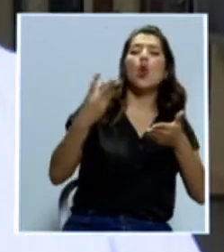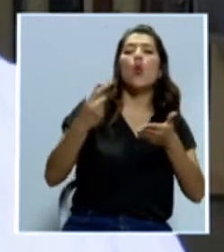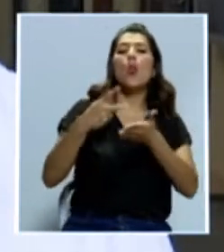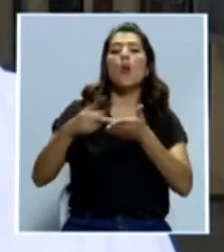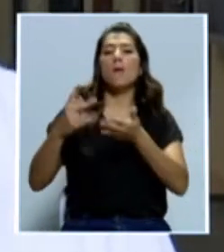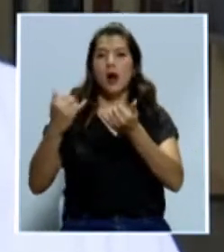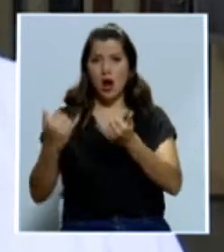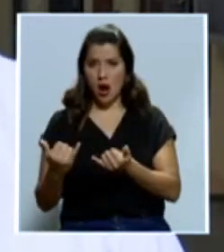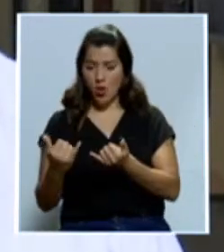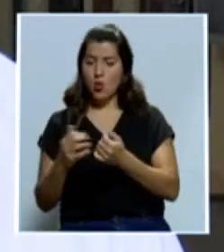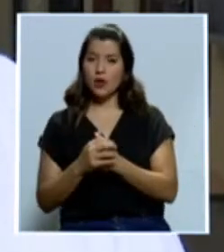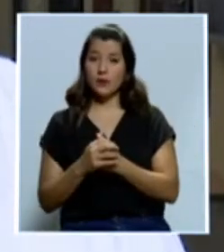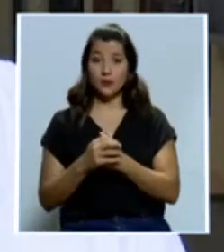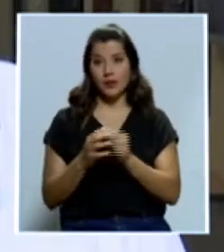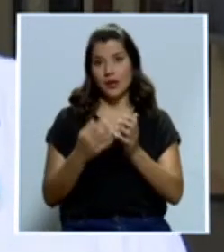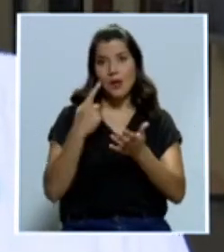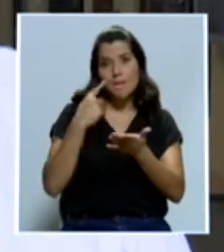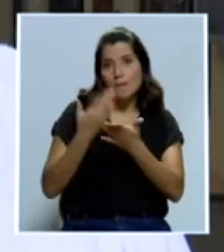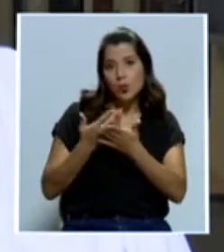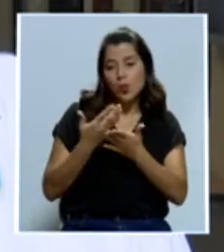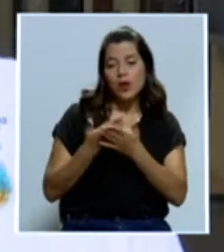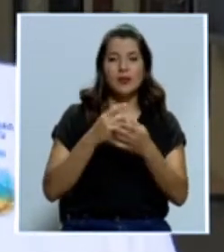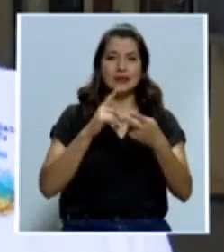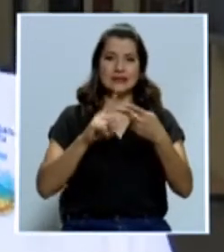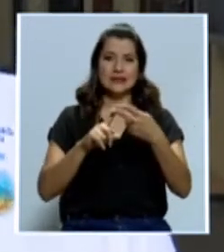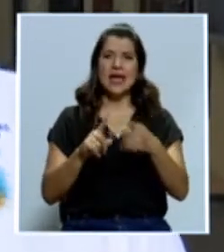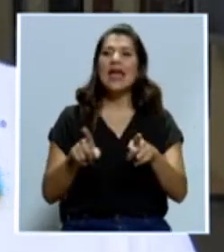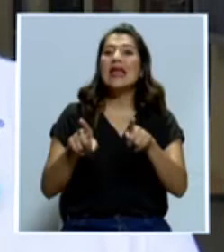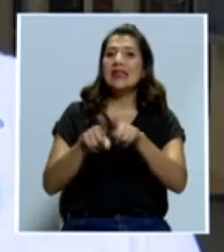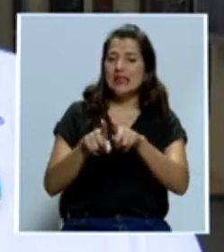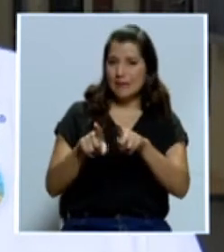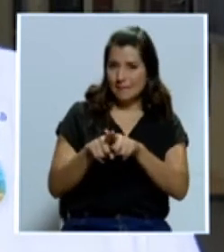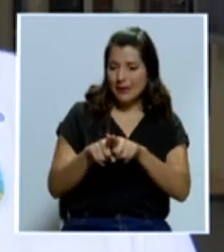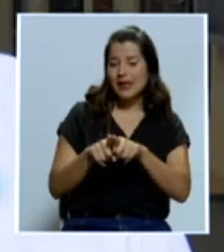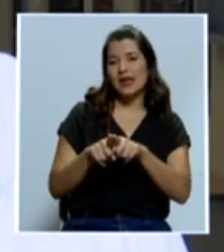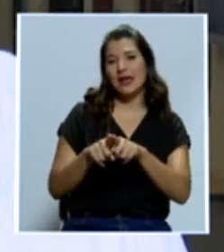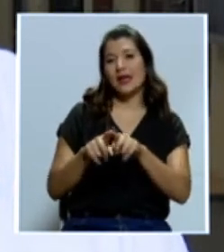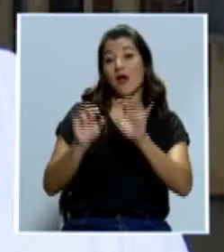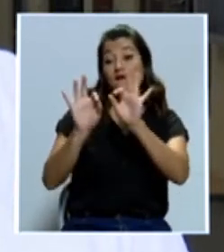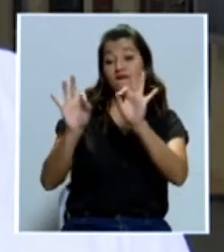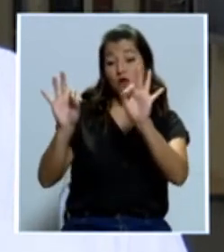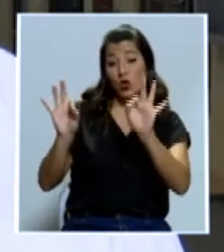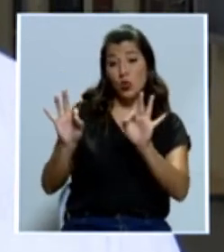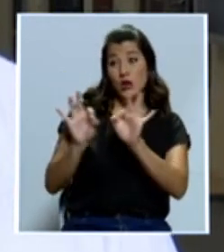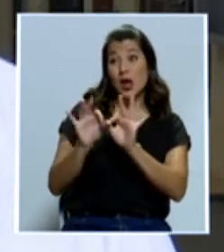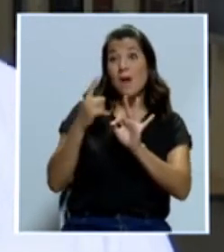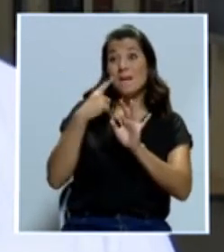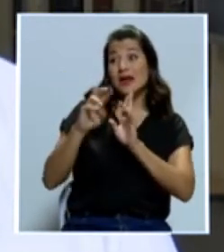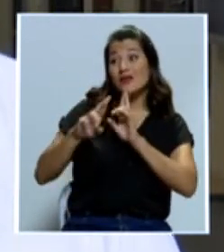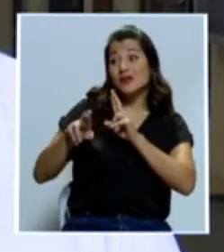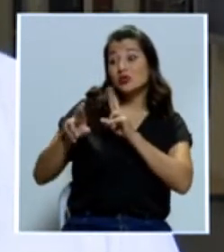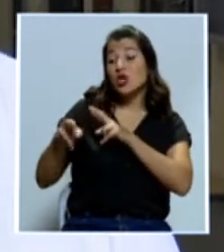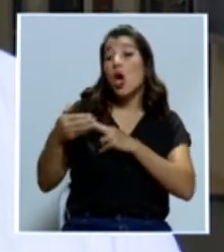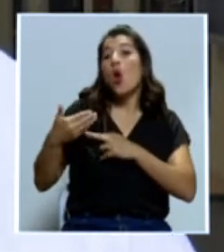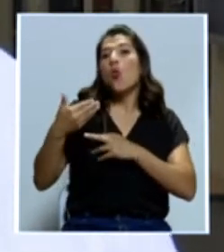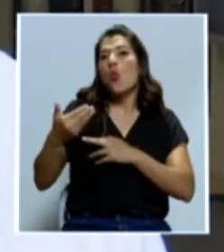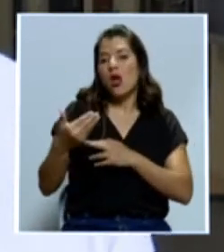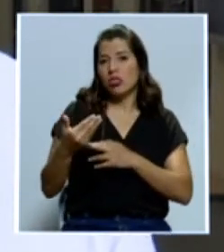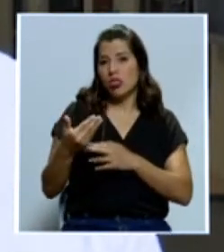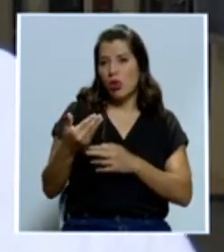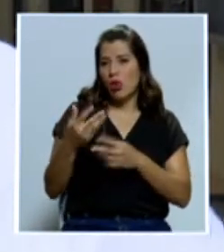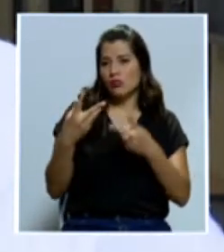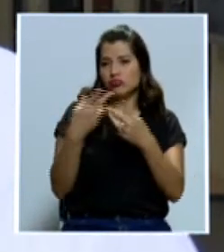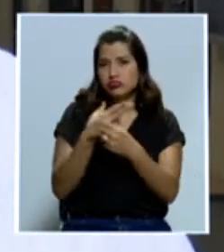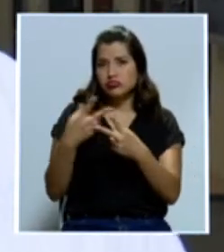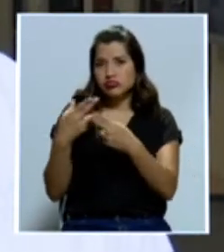otra parte del formulario era para que nos avisaran de la insuficiencia del recurso hídrico en sus casas, para lo cual